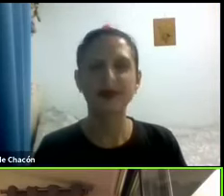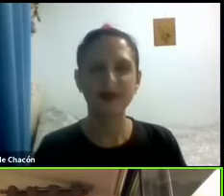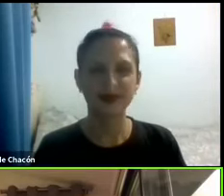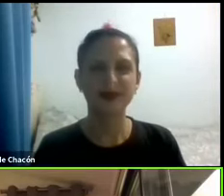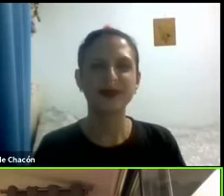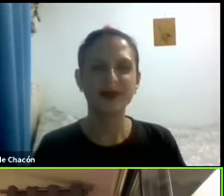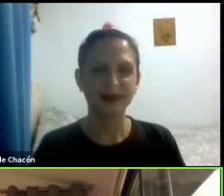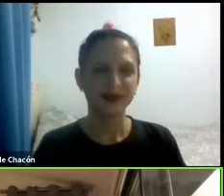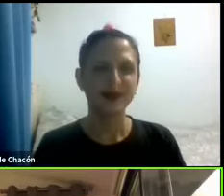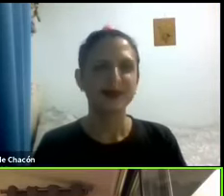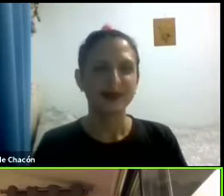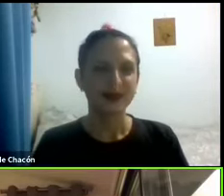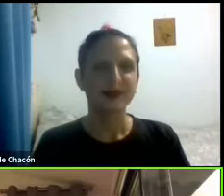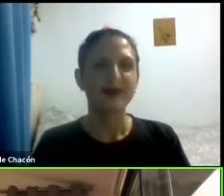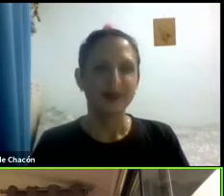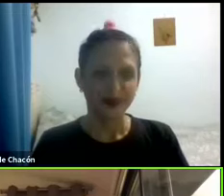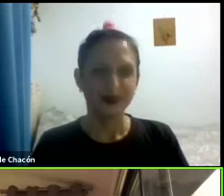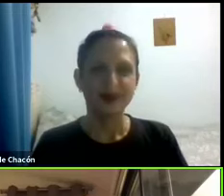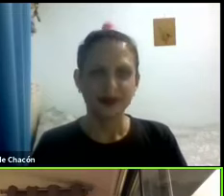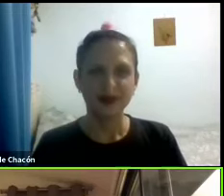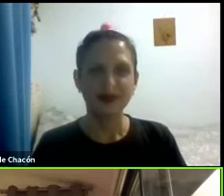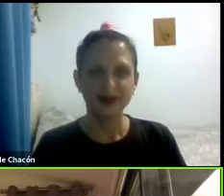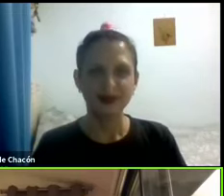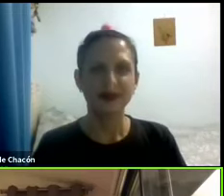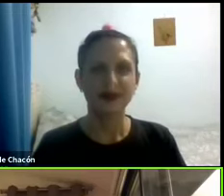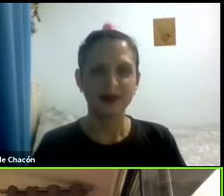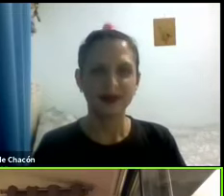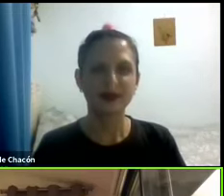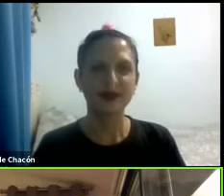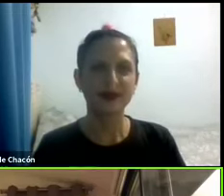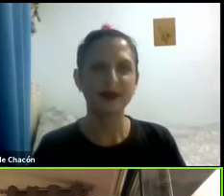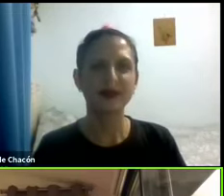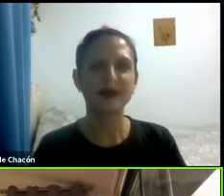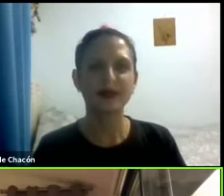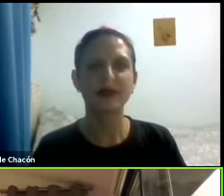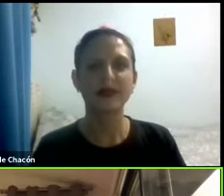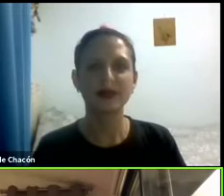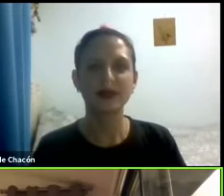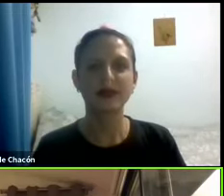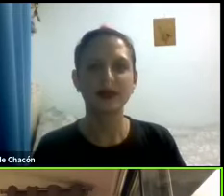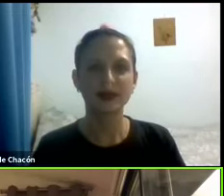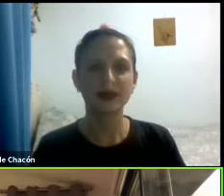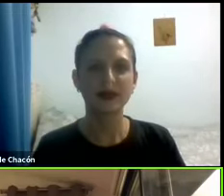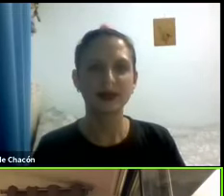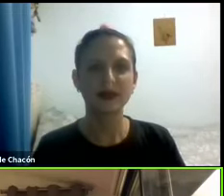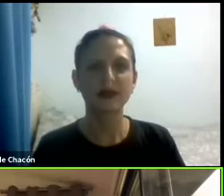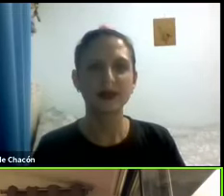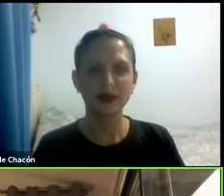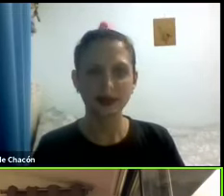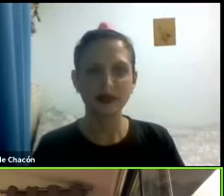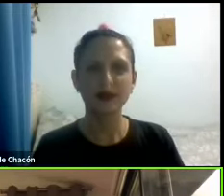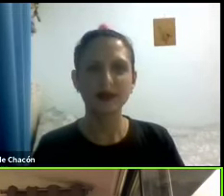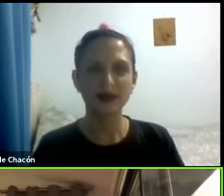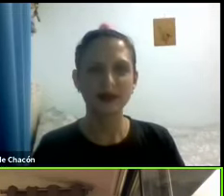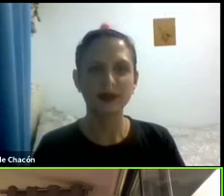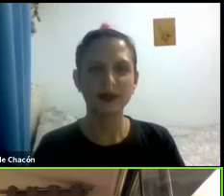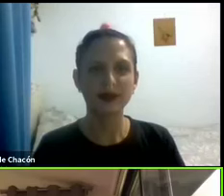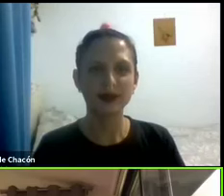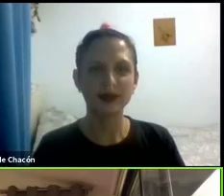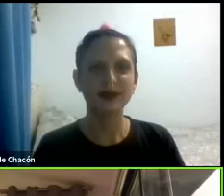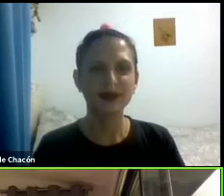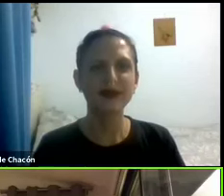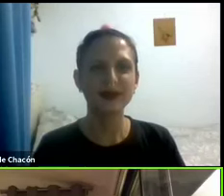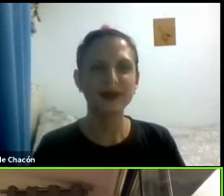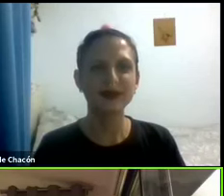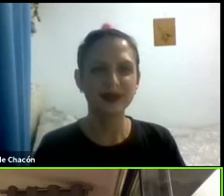musulmana eran peligrosos entonces para que no es tan largo mariah que creo que estás diciendo